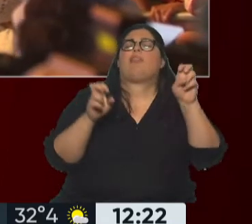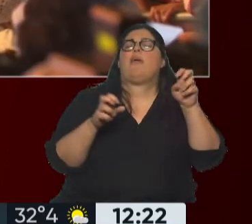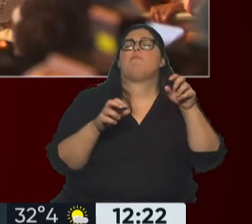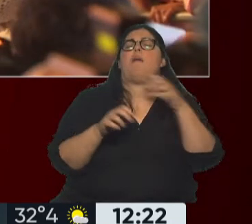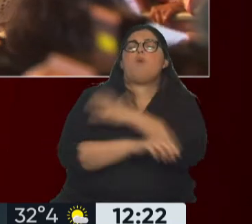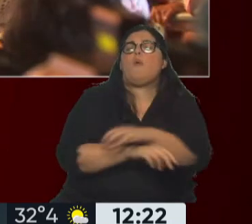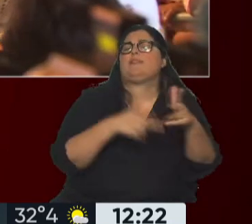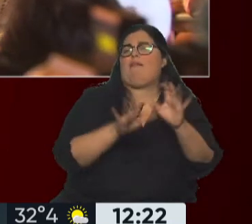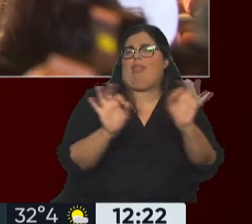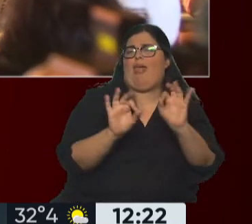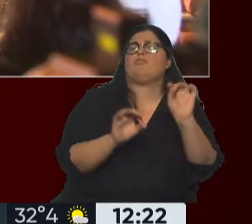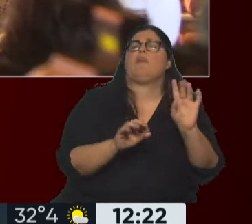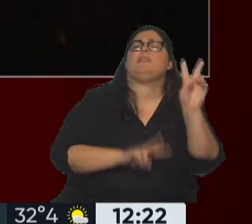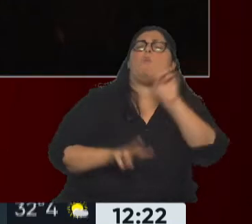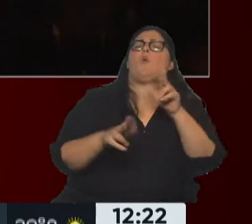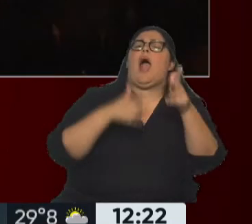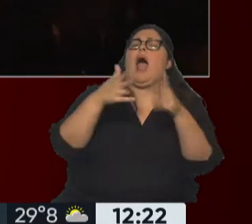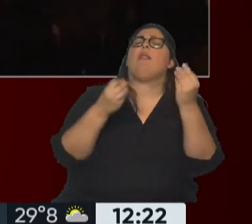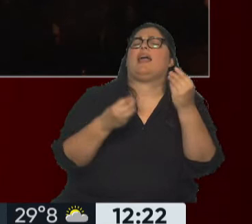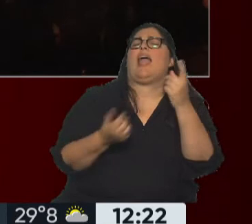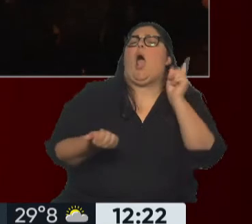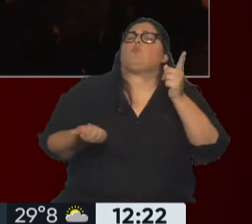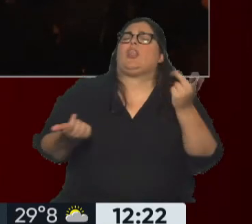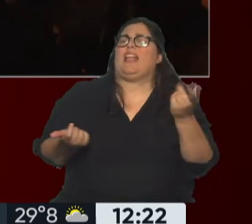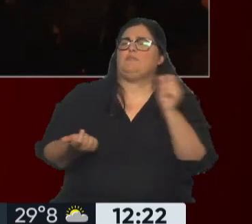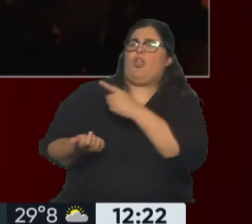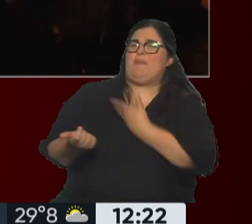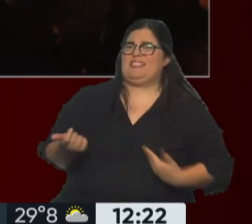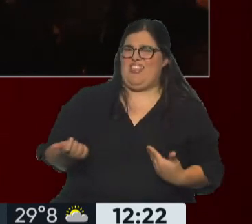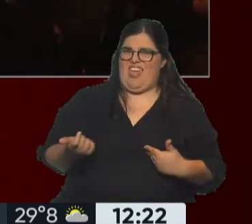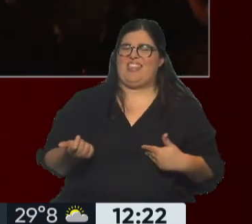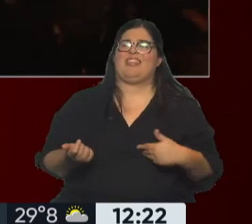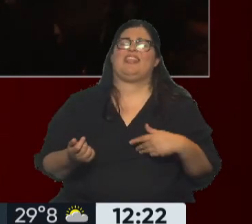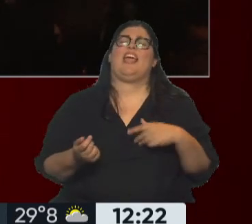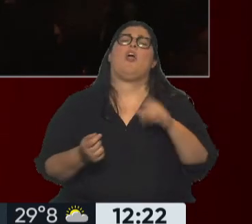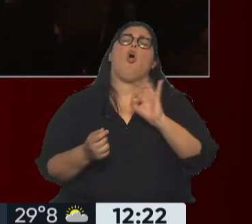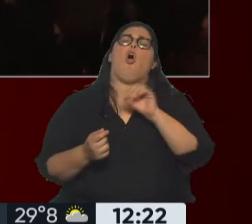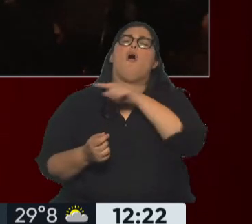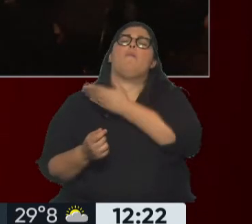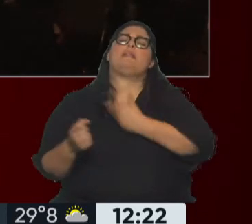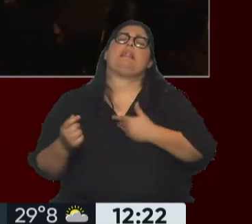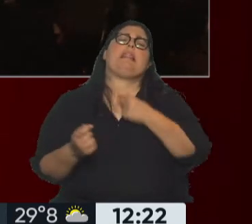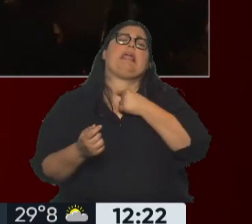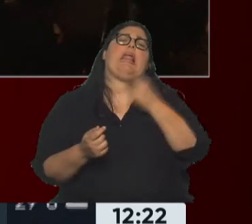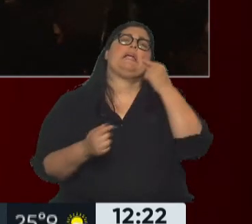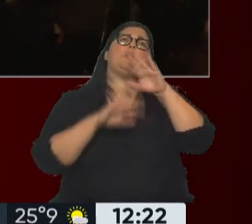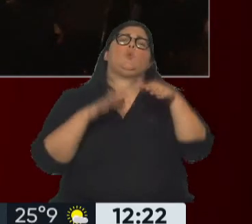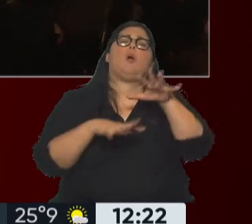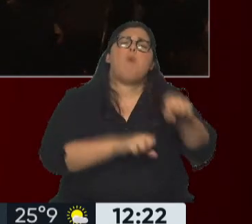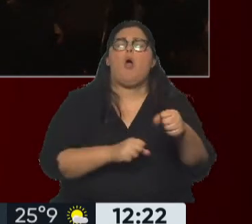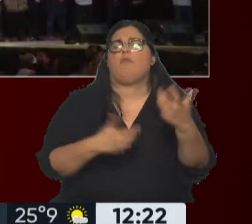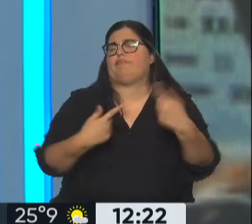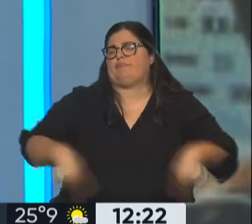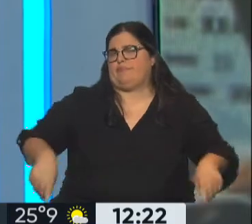lado de la cuestión del autoritarismo frente a las instituciones democráticas. Me parece que eso explica un poco la actitud de la